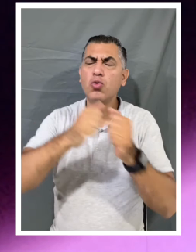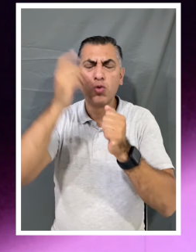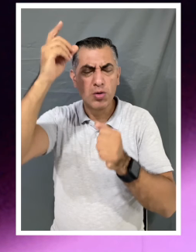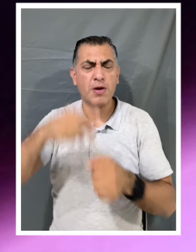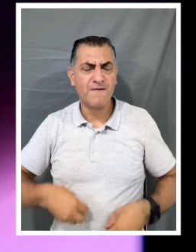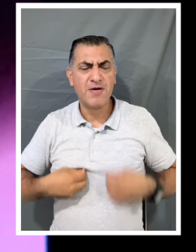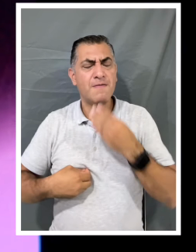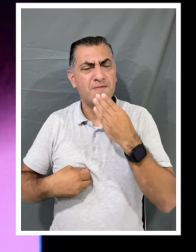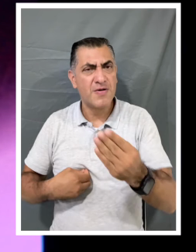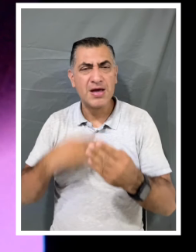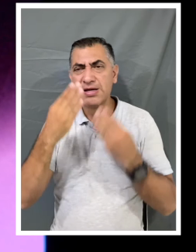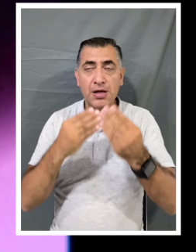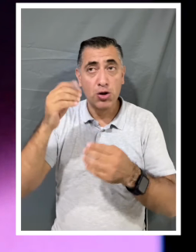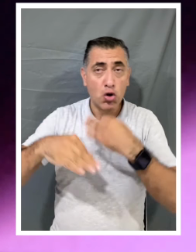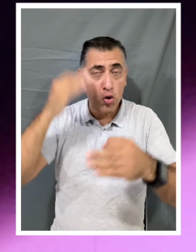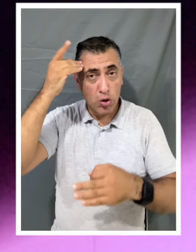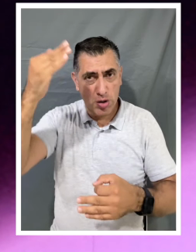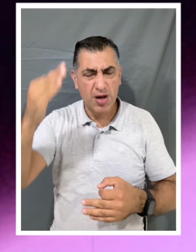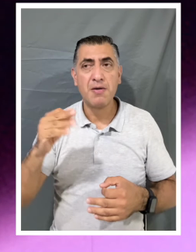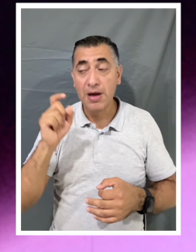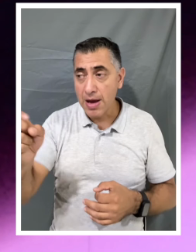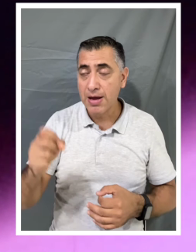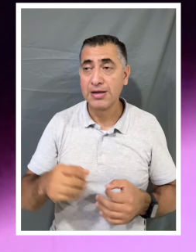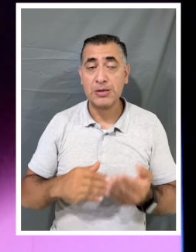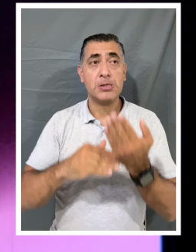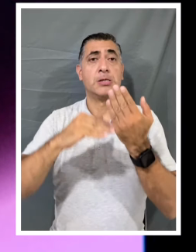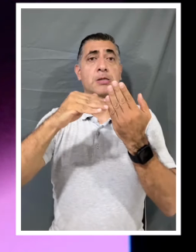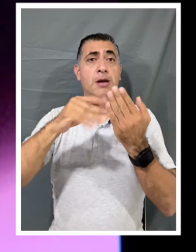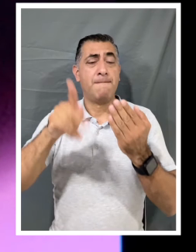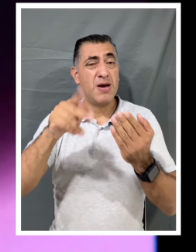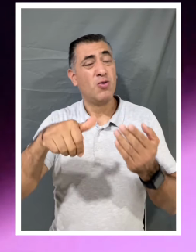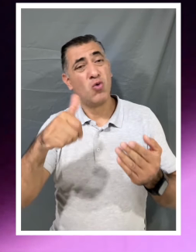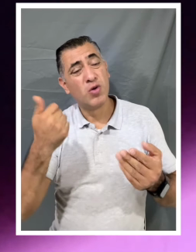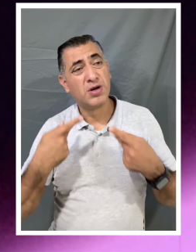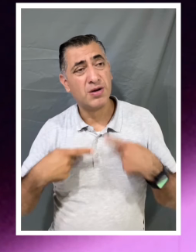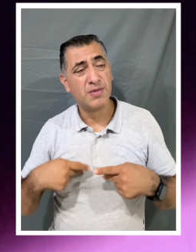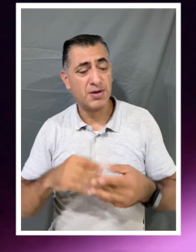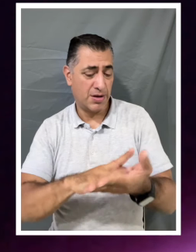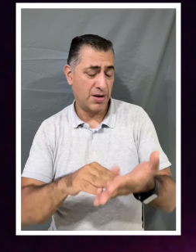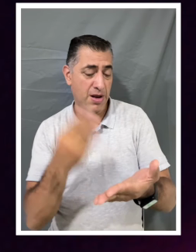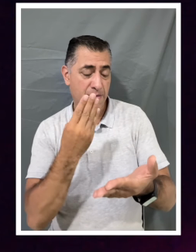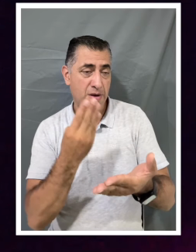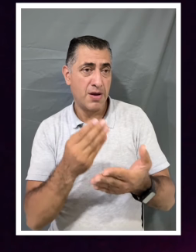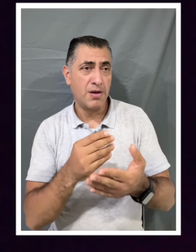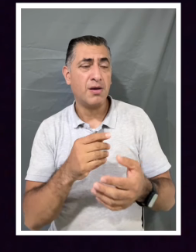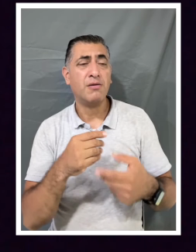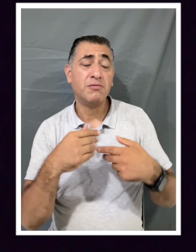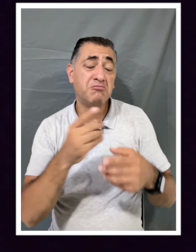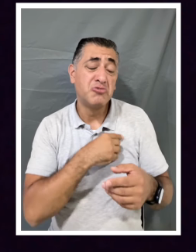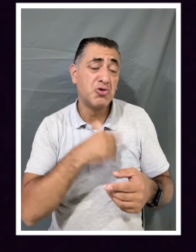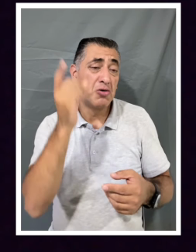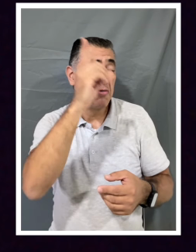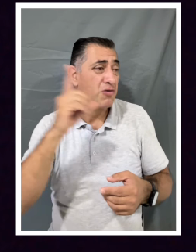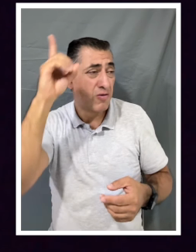integridad y sirven todo el tiempo y a lo mejor es el bícep que se ha desarrollado Pero hay otros que leen la Biblia así pues cuando vienen el